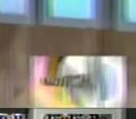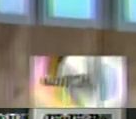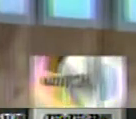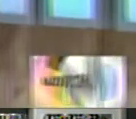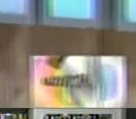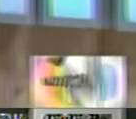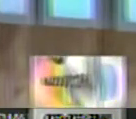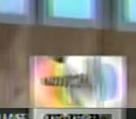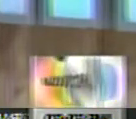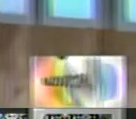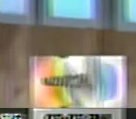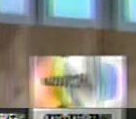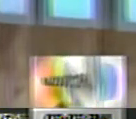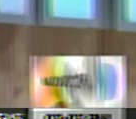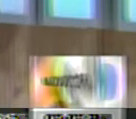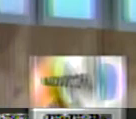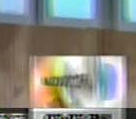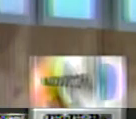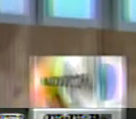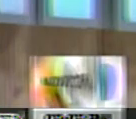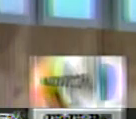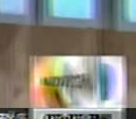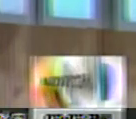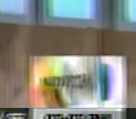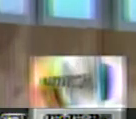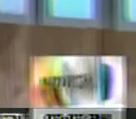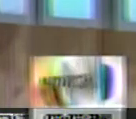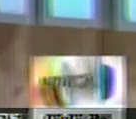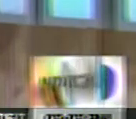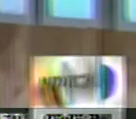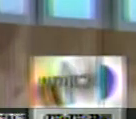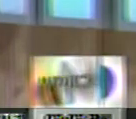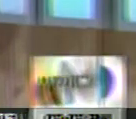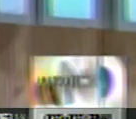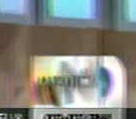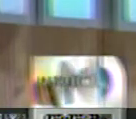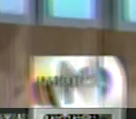de carnetización de la patria. Continúen con más del canal de todos los venezolanos, Venezolana de Televisión.